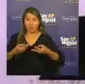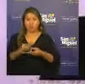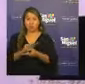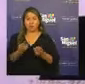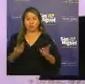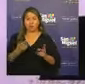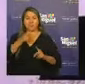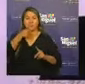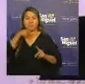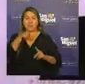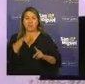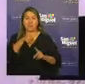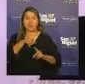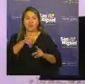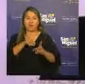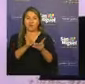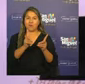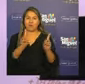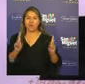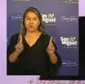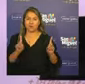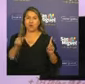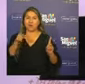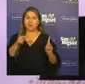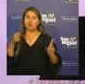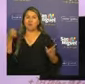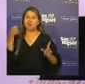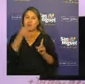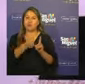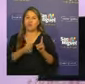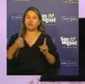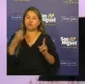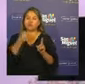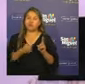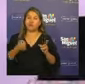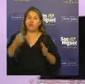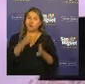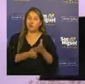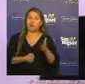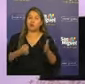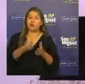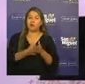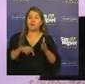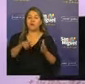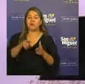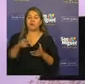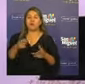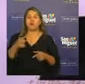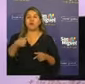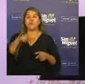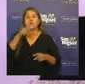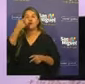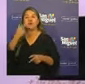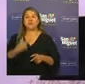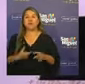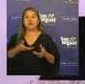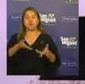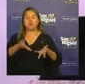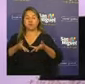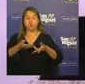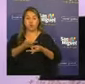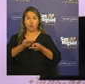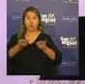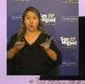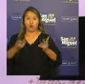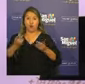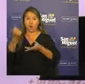de la democracia por la cual tanto luchamos. Que las autoridades entiendan que son servidores públicos, que administran los recursos que son